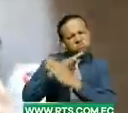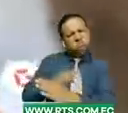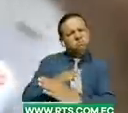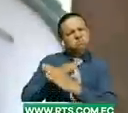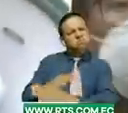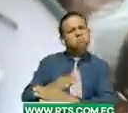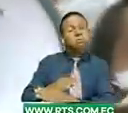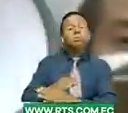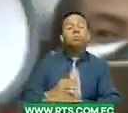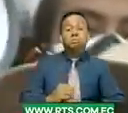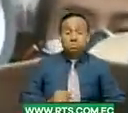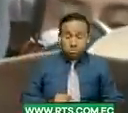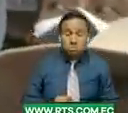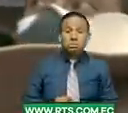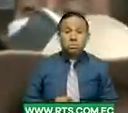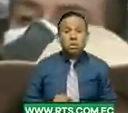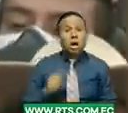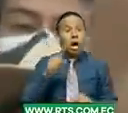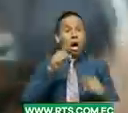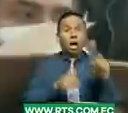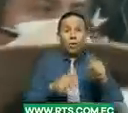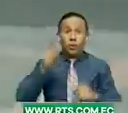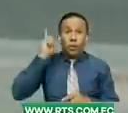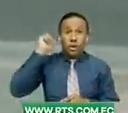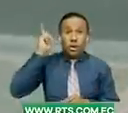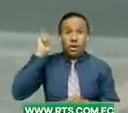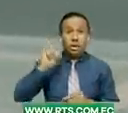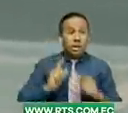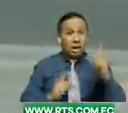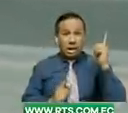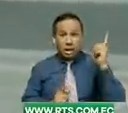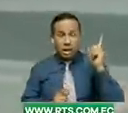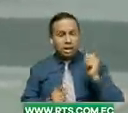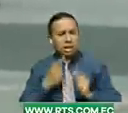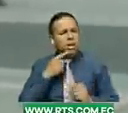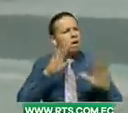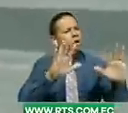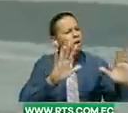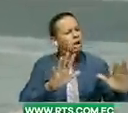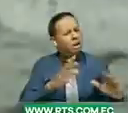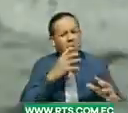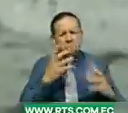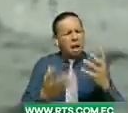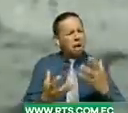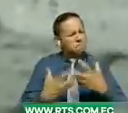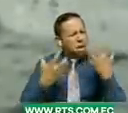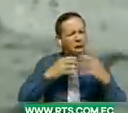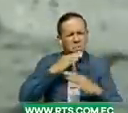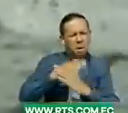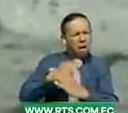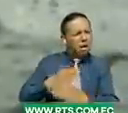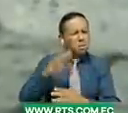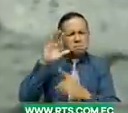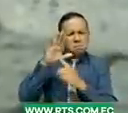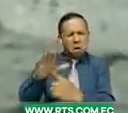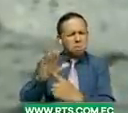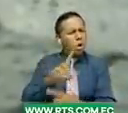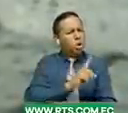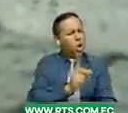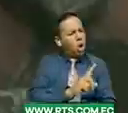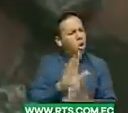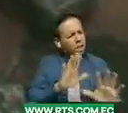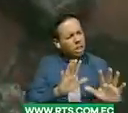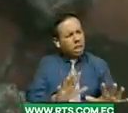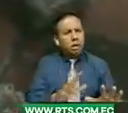A pesar que dirigentes pedían evitar acciones violentas como resultado de esta jornada de protestas, quedó parte de la Plaza de Santo Domingo